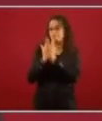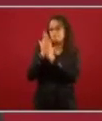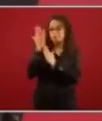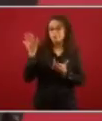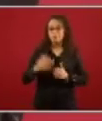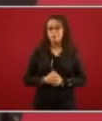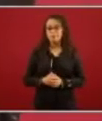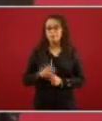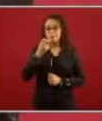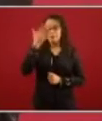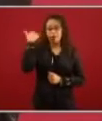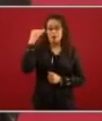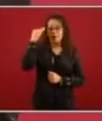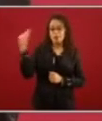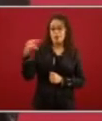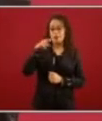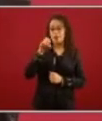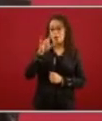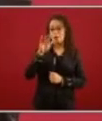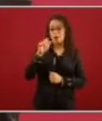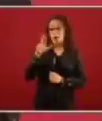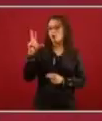pagaban impuestos y no hubo crecimiento económico.